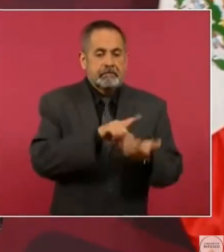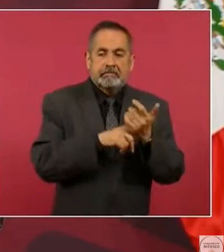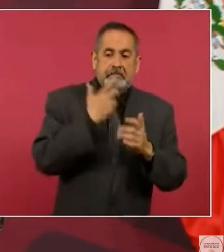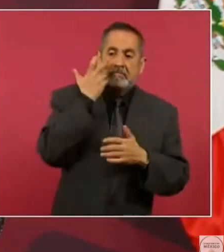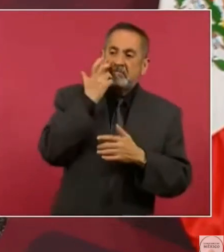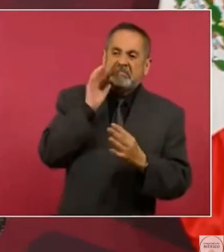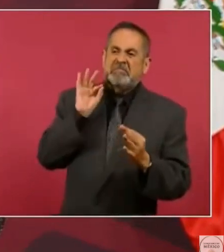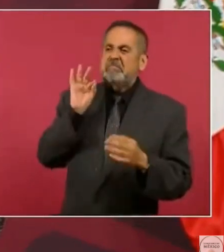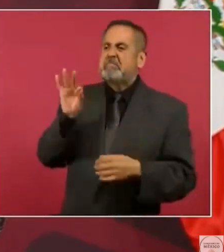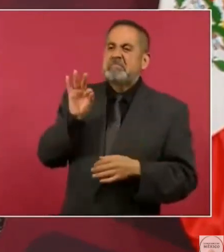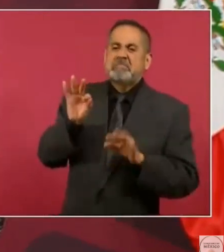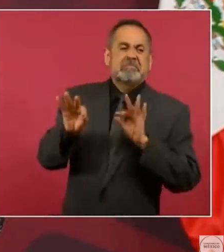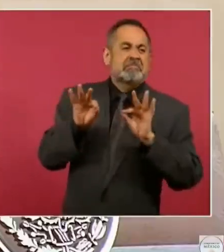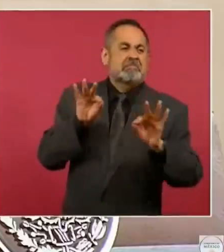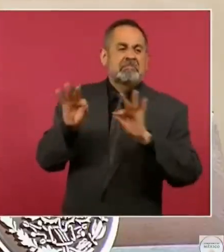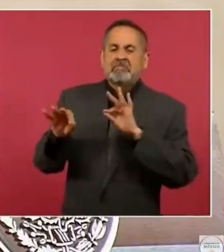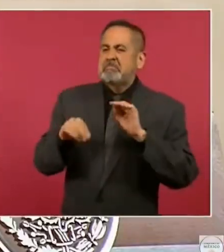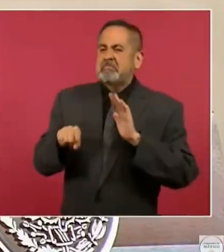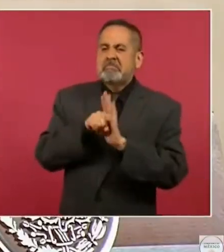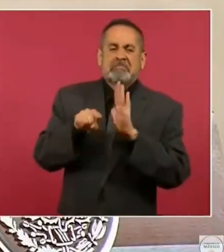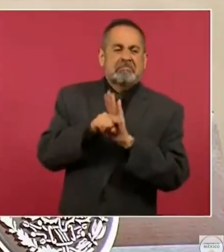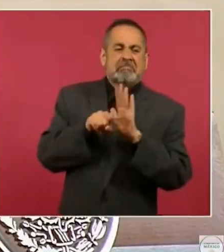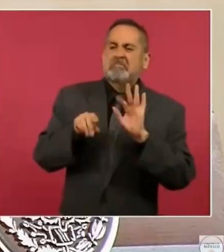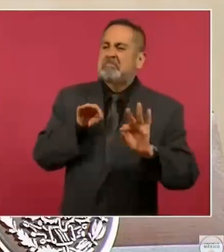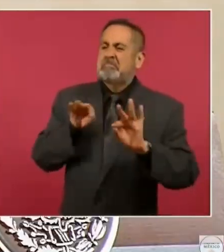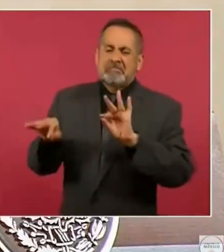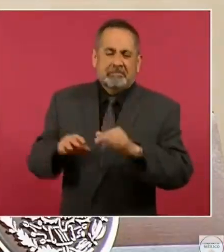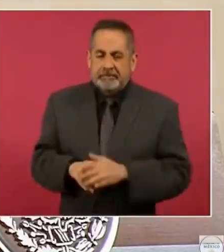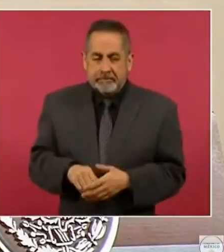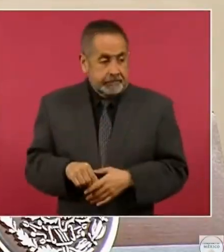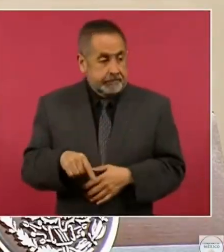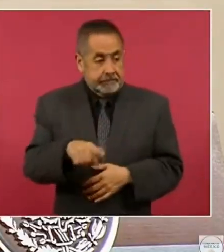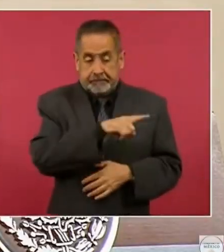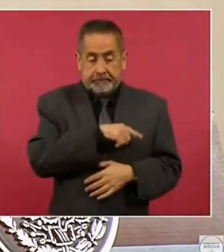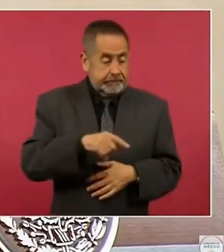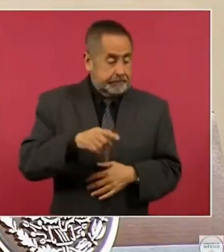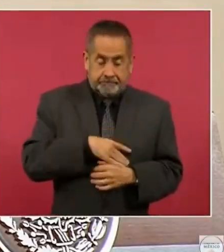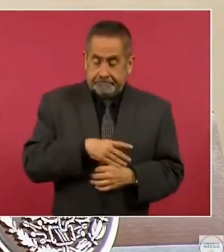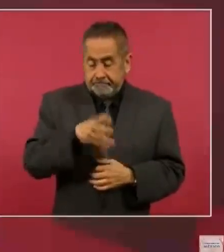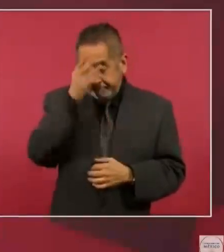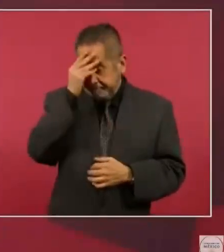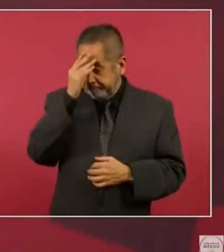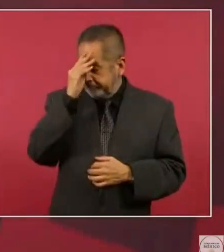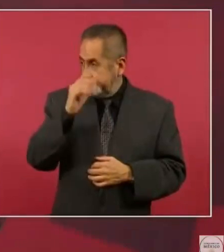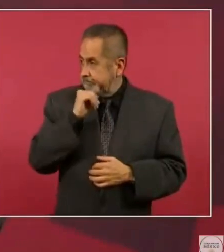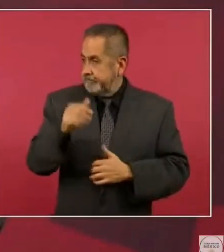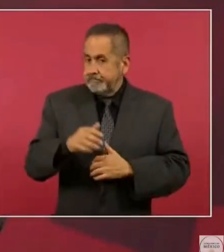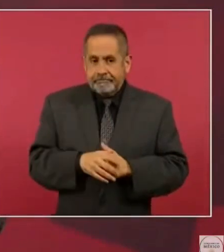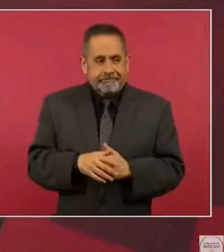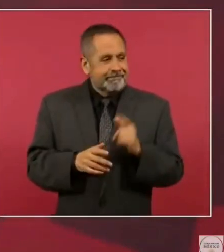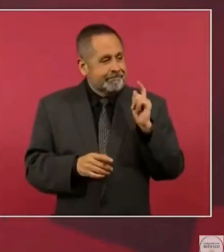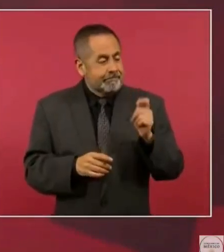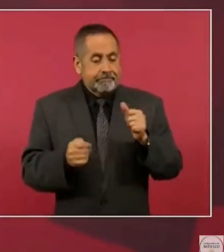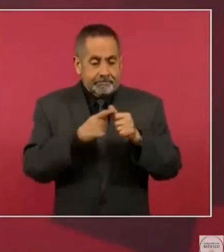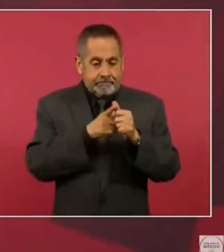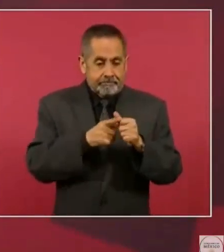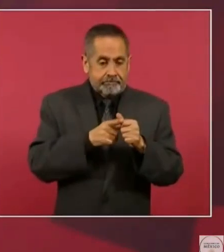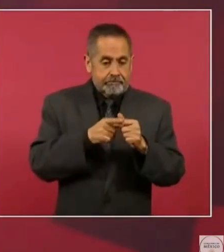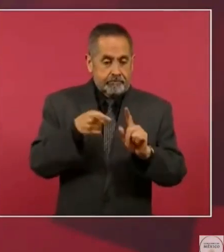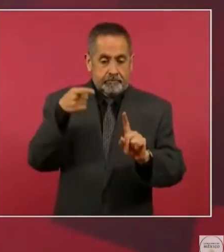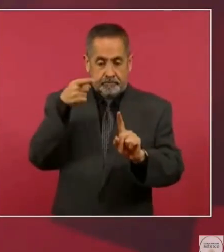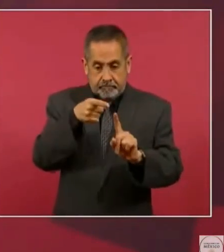tendencioso, amarillista, que no aprende, que no puede haber texto sin